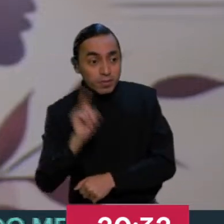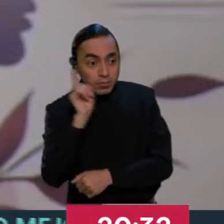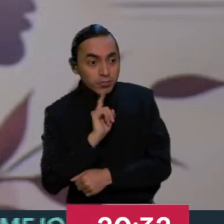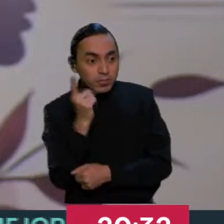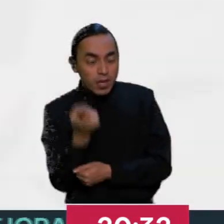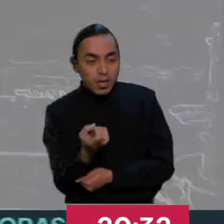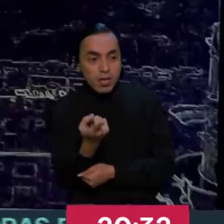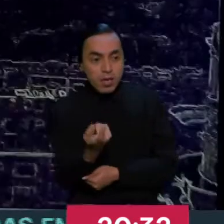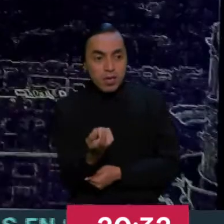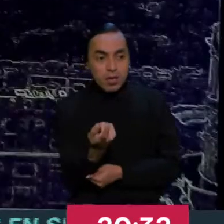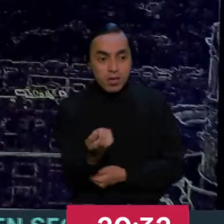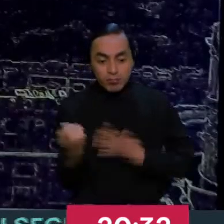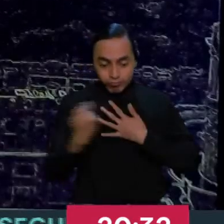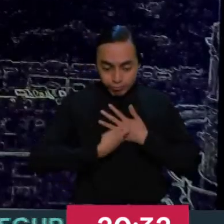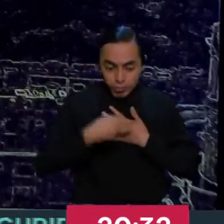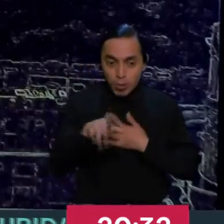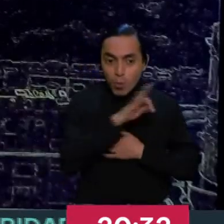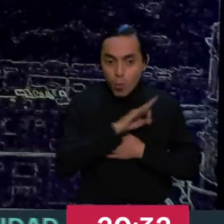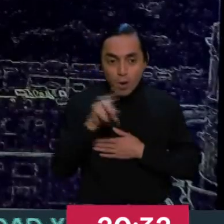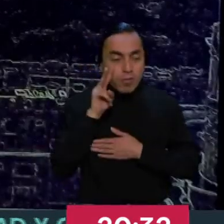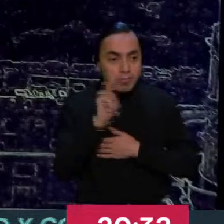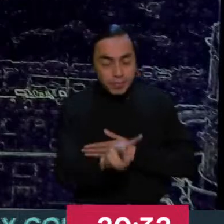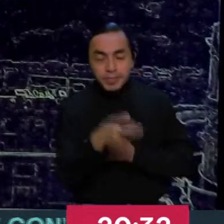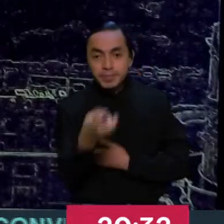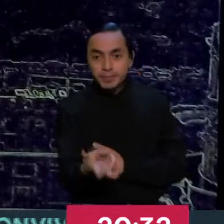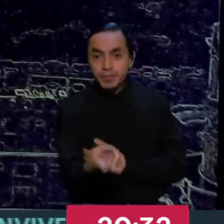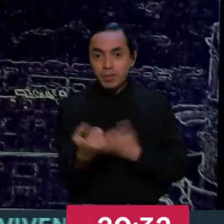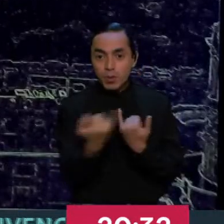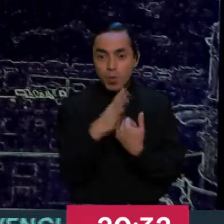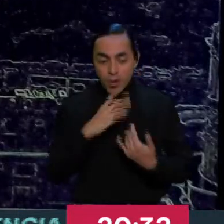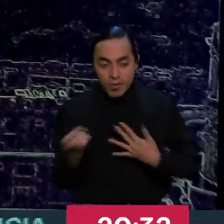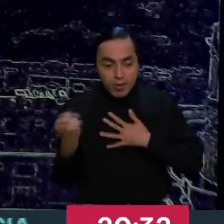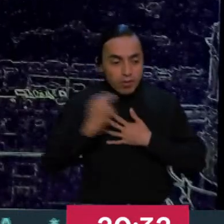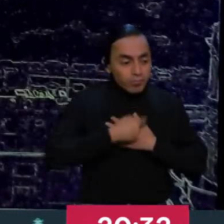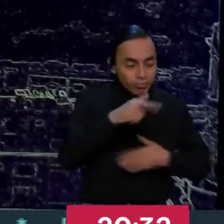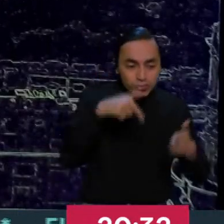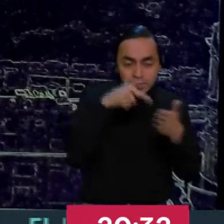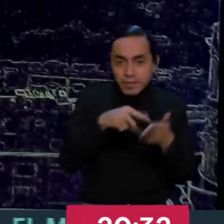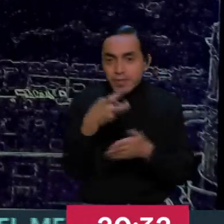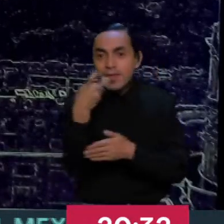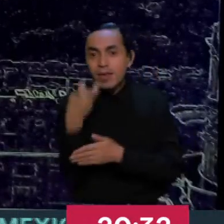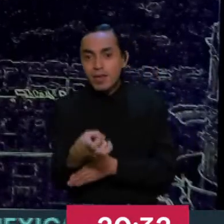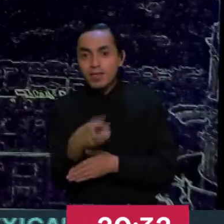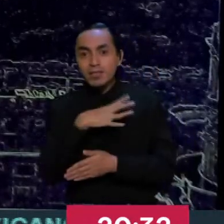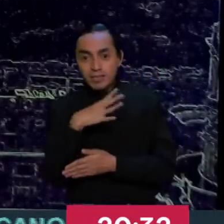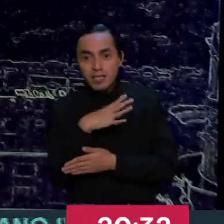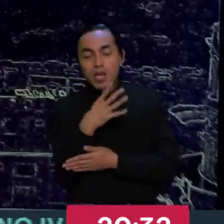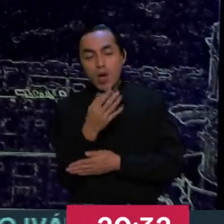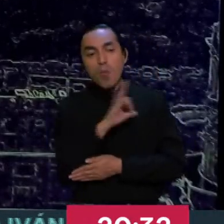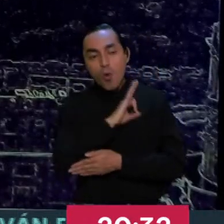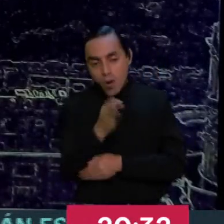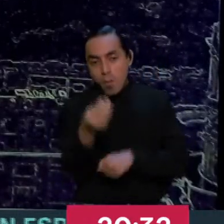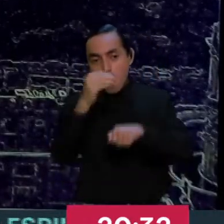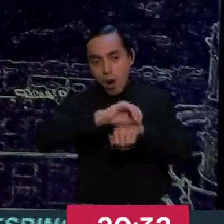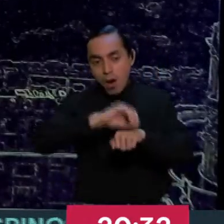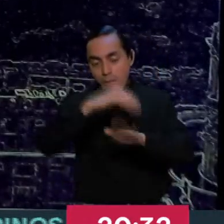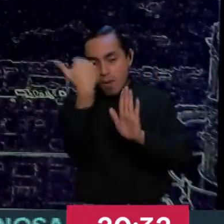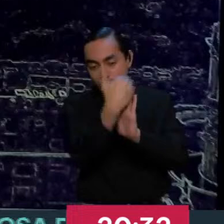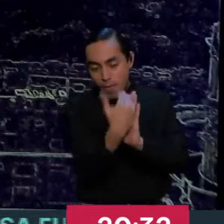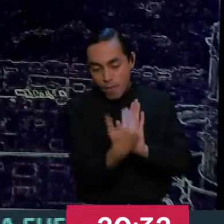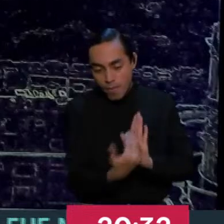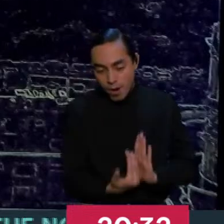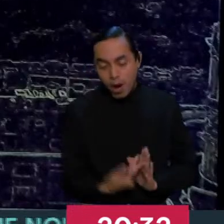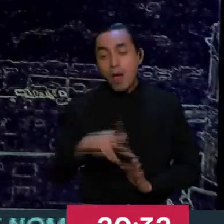interseccional. Claro. Y ser feminista interseccional y decolonial, por ejemplo. O sea, y le podrías ahí agregar otras cosas, pero sí creo